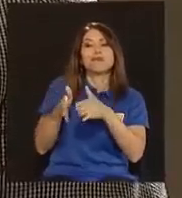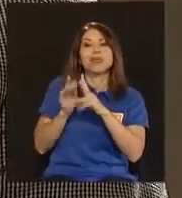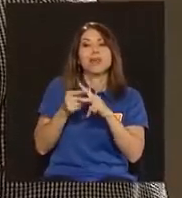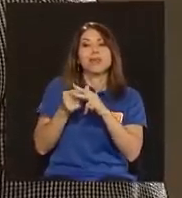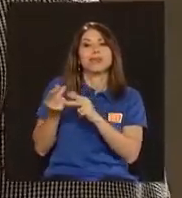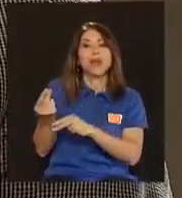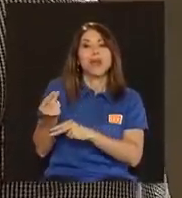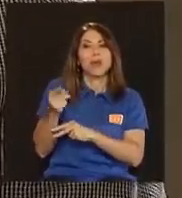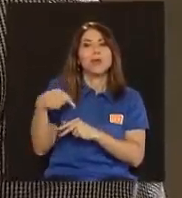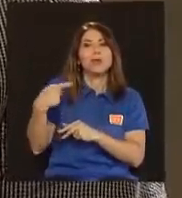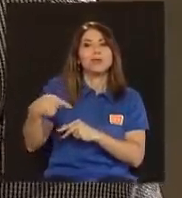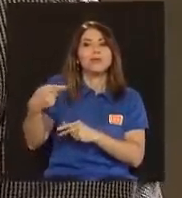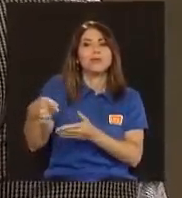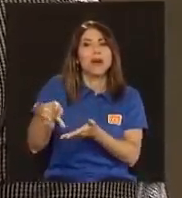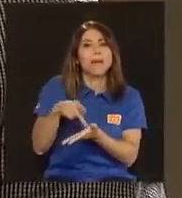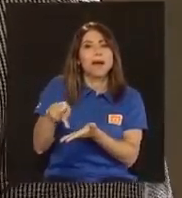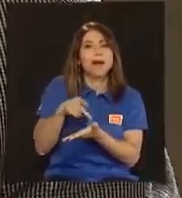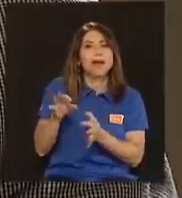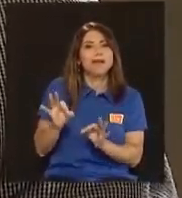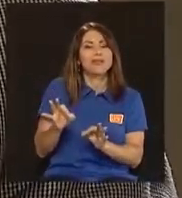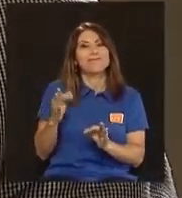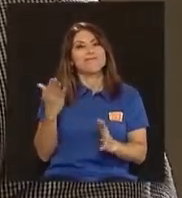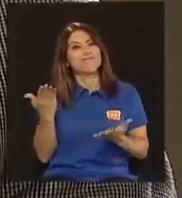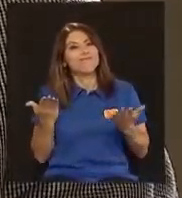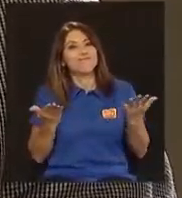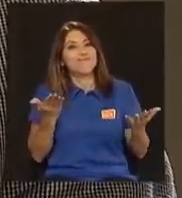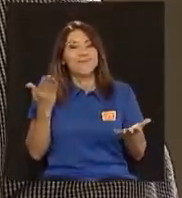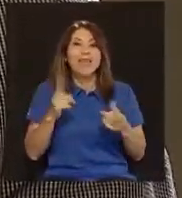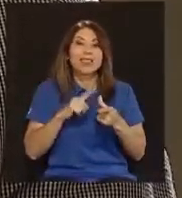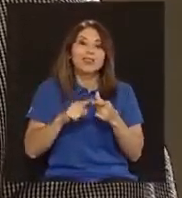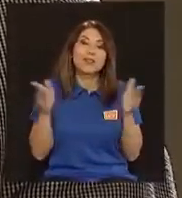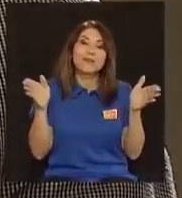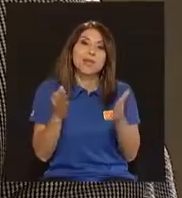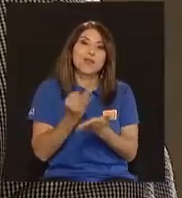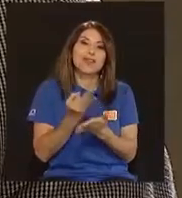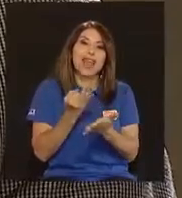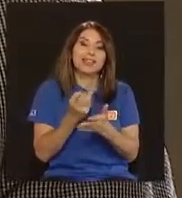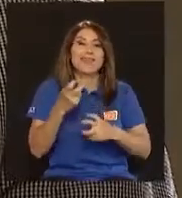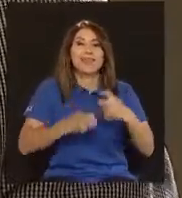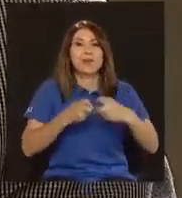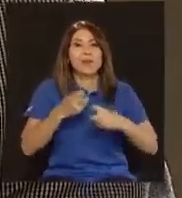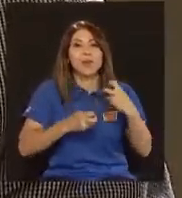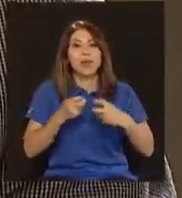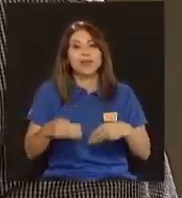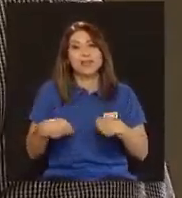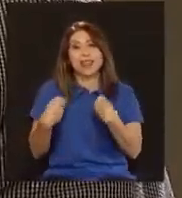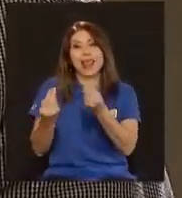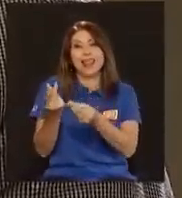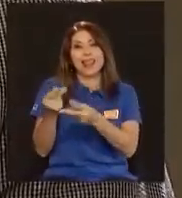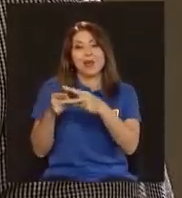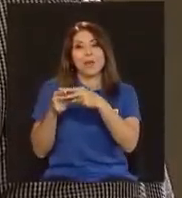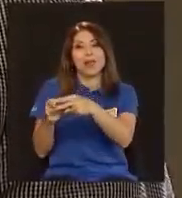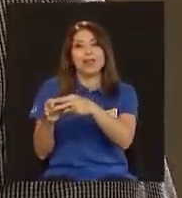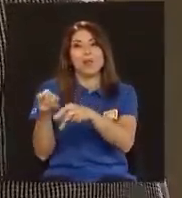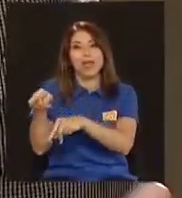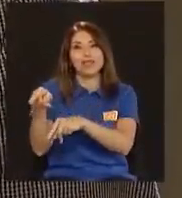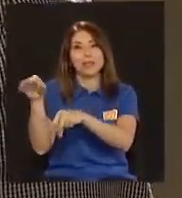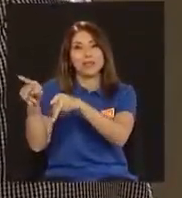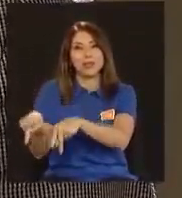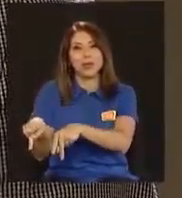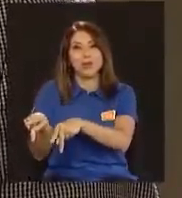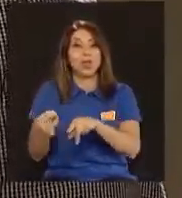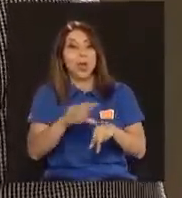Y entonces, incluso las microfinanzas van a tener problemas de poderle dar crédito a esta persona. A la señora que necesita dos vaquitas, pero tiene